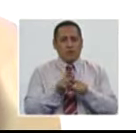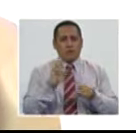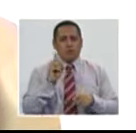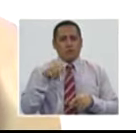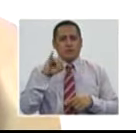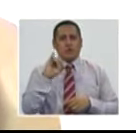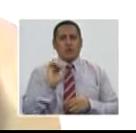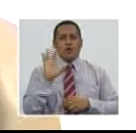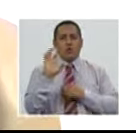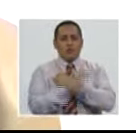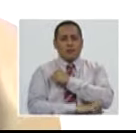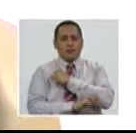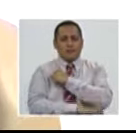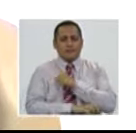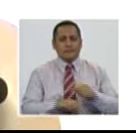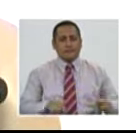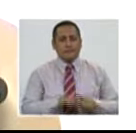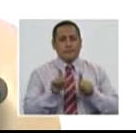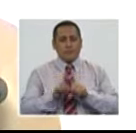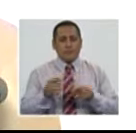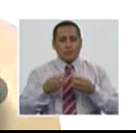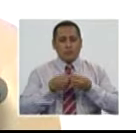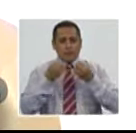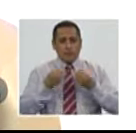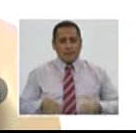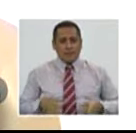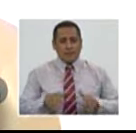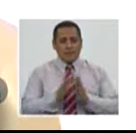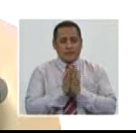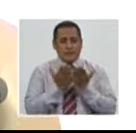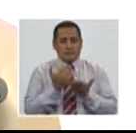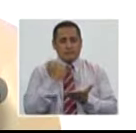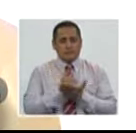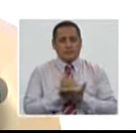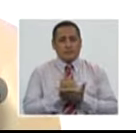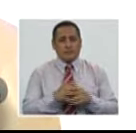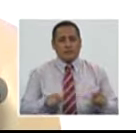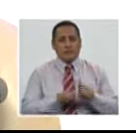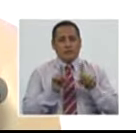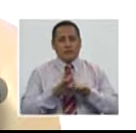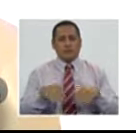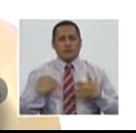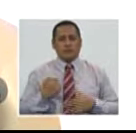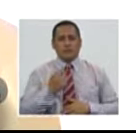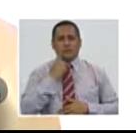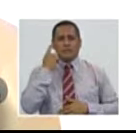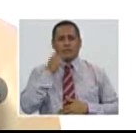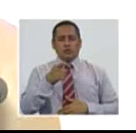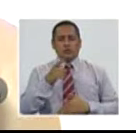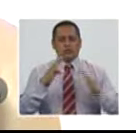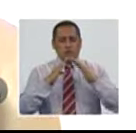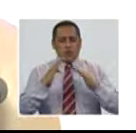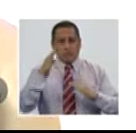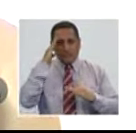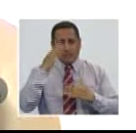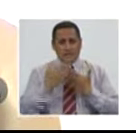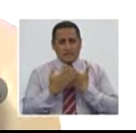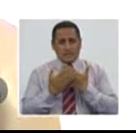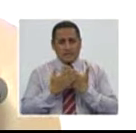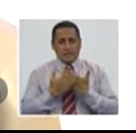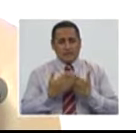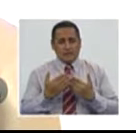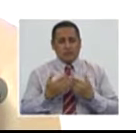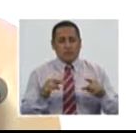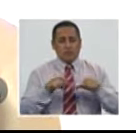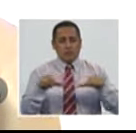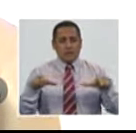de identidad en el exterior verdad Entonces cuando se pierde Bueno también puede poner su denuncia en la comisaría o